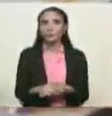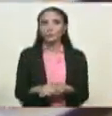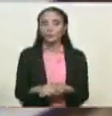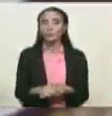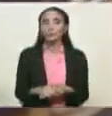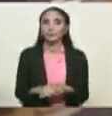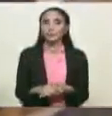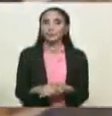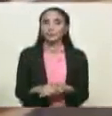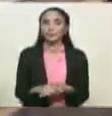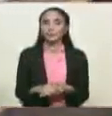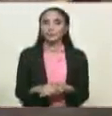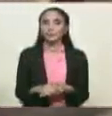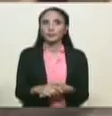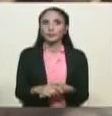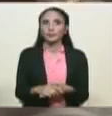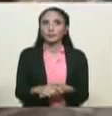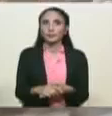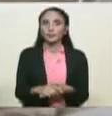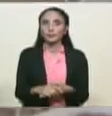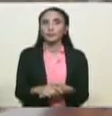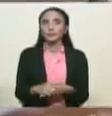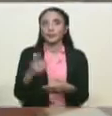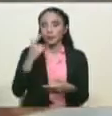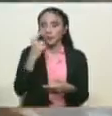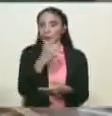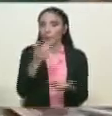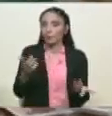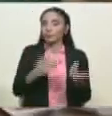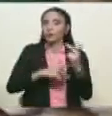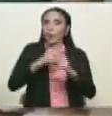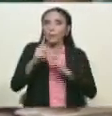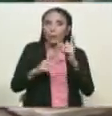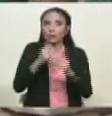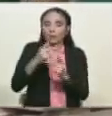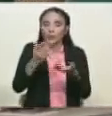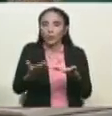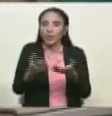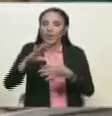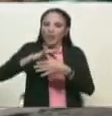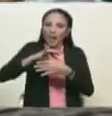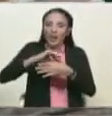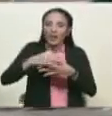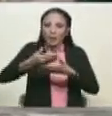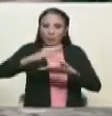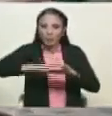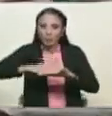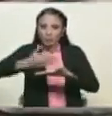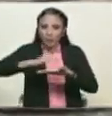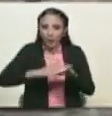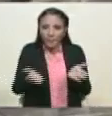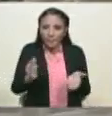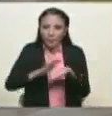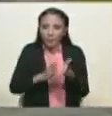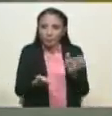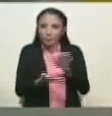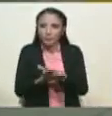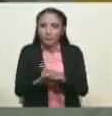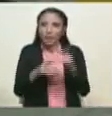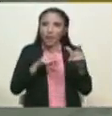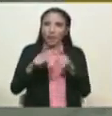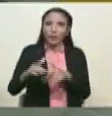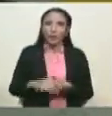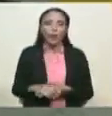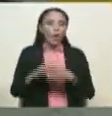Y de esta forma encontramos entonces el Centro de Procesamiento Cárnico. De aquí es donde recibimos